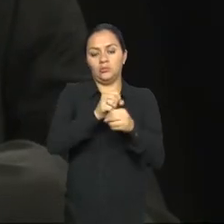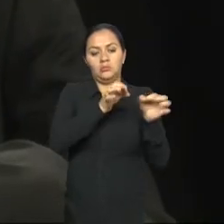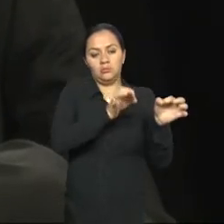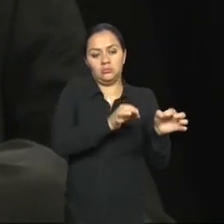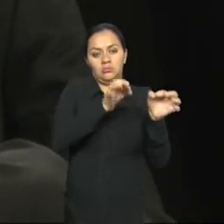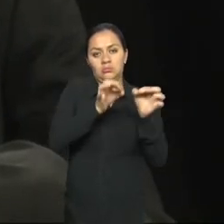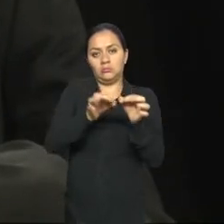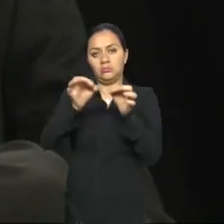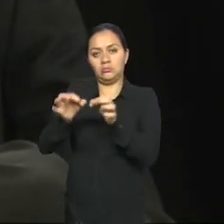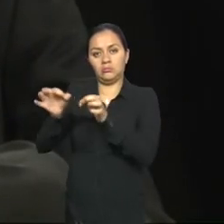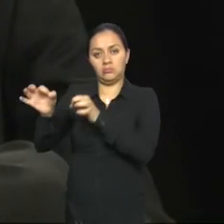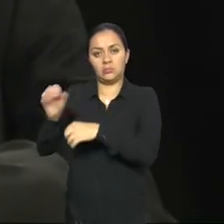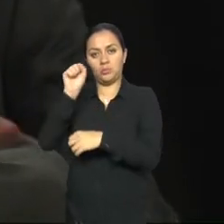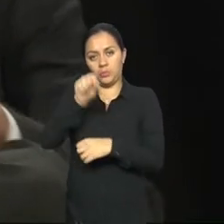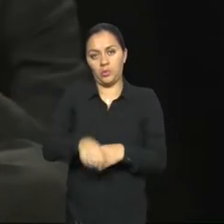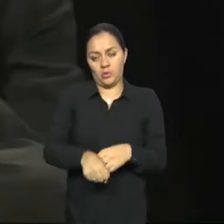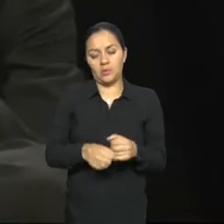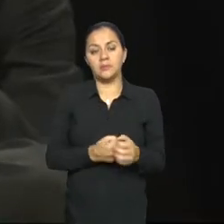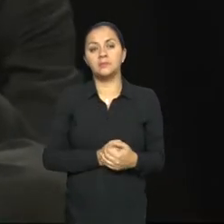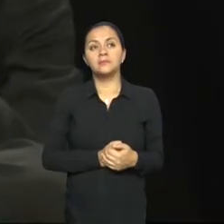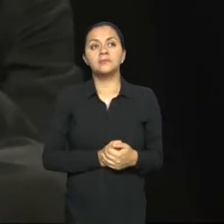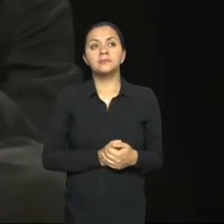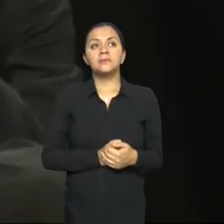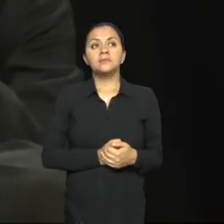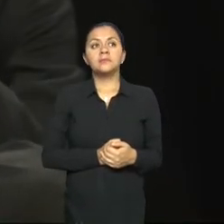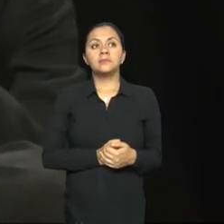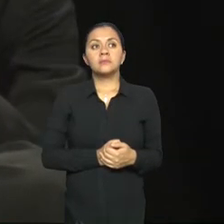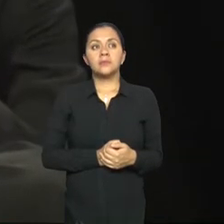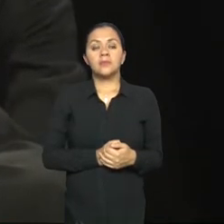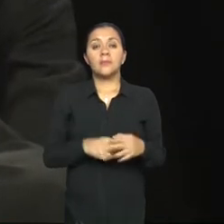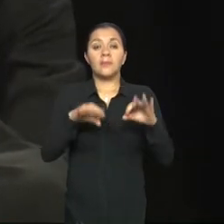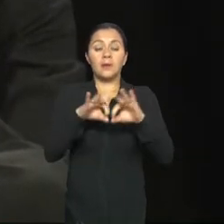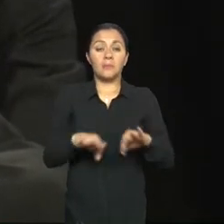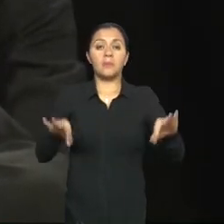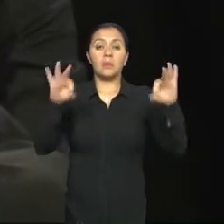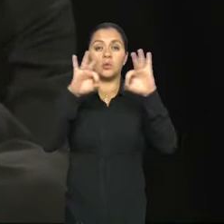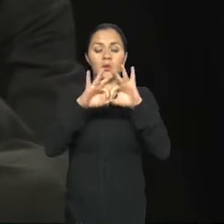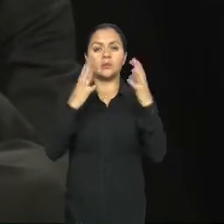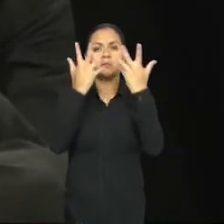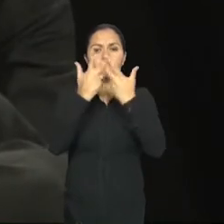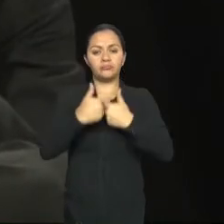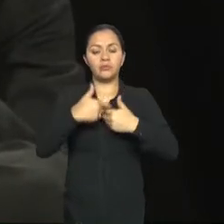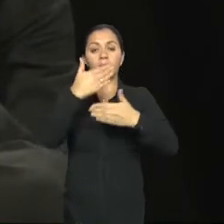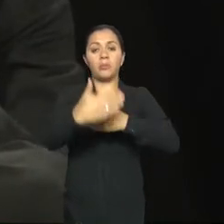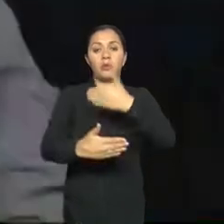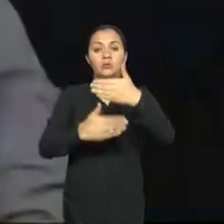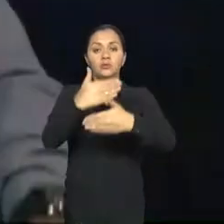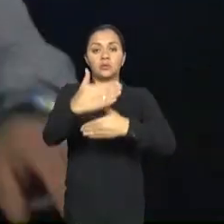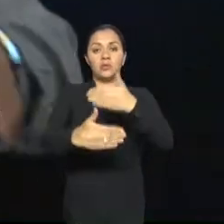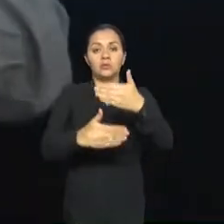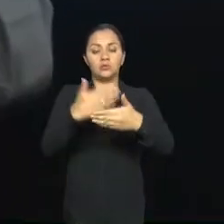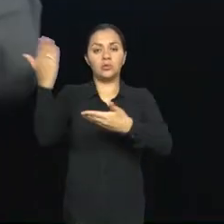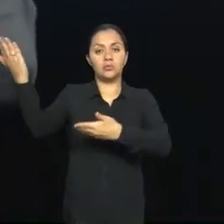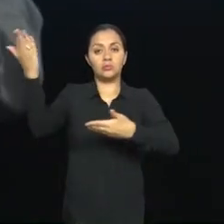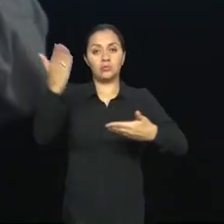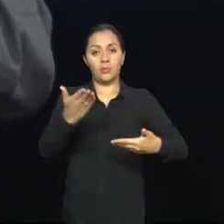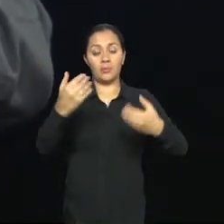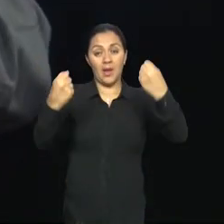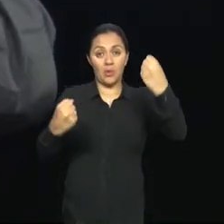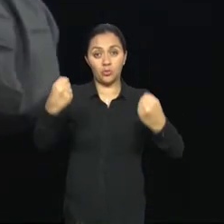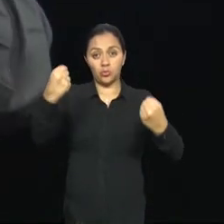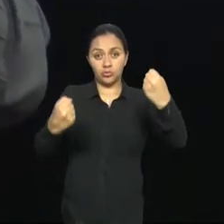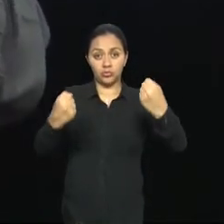5 años de correctamente. Sí. ¿Ya? Ahora, hay una parte importante que es la automatización del proceso y el sistema de importación de vehículos. Hay